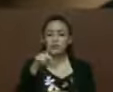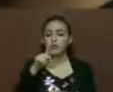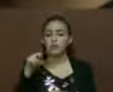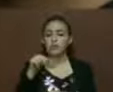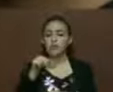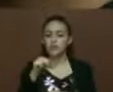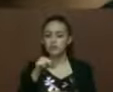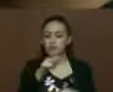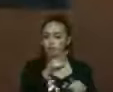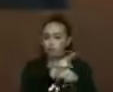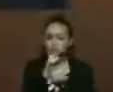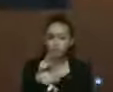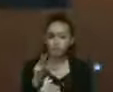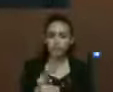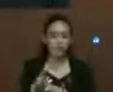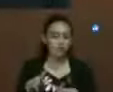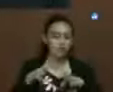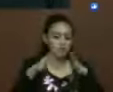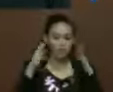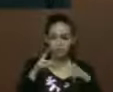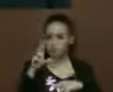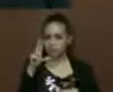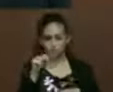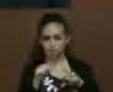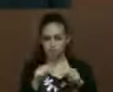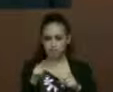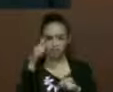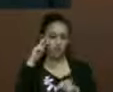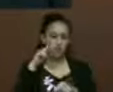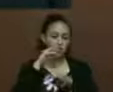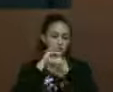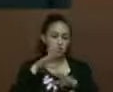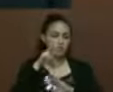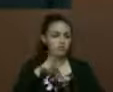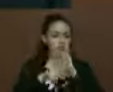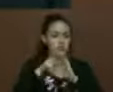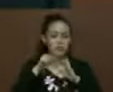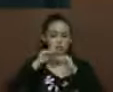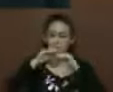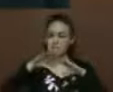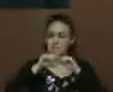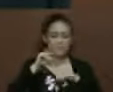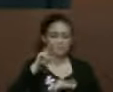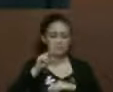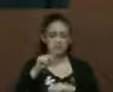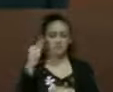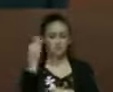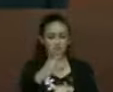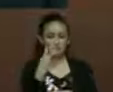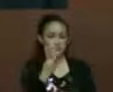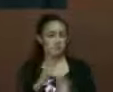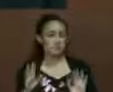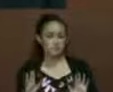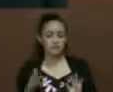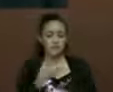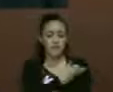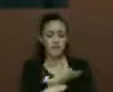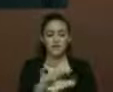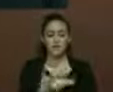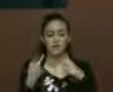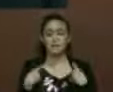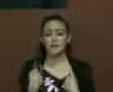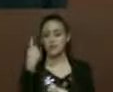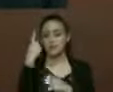como intentaron algunos videos o algunas cosas que subieron a redes. No, es la familia de